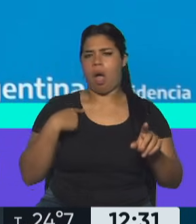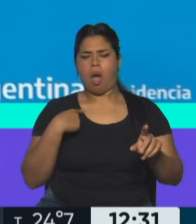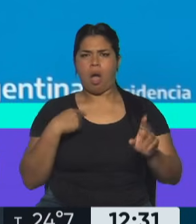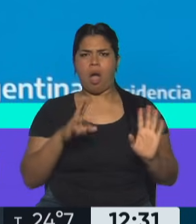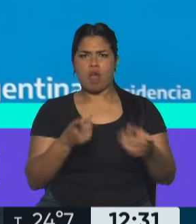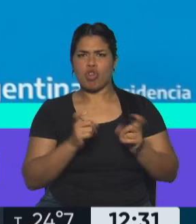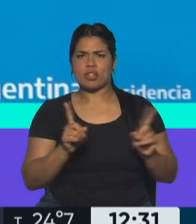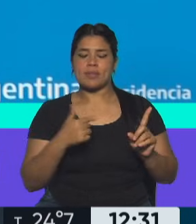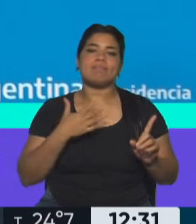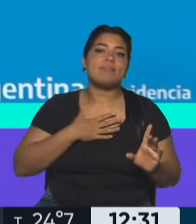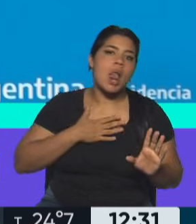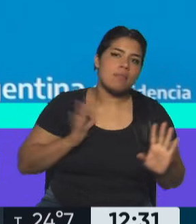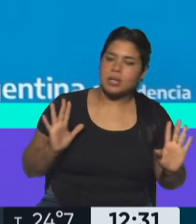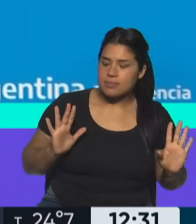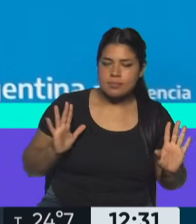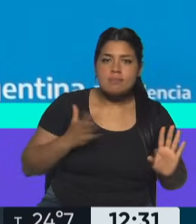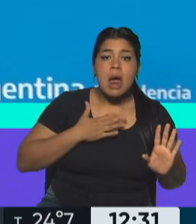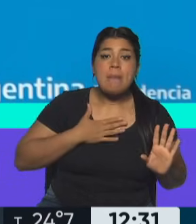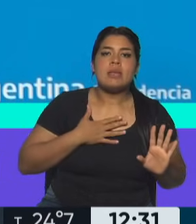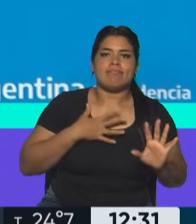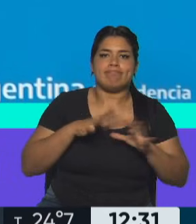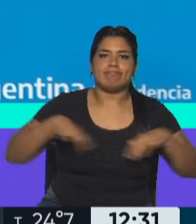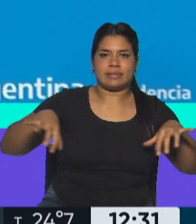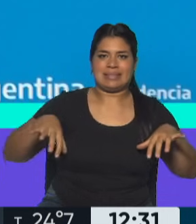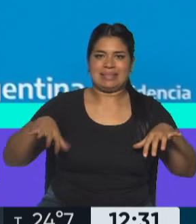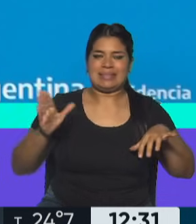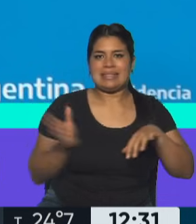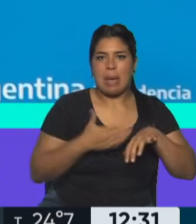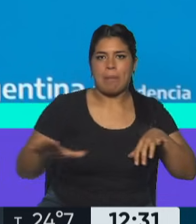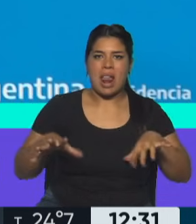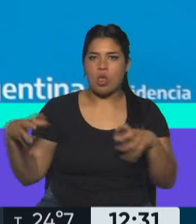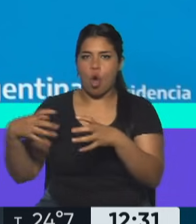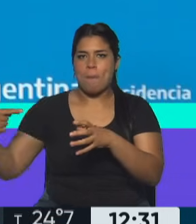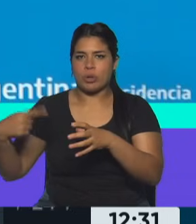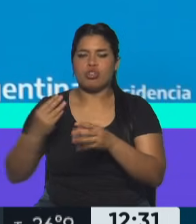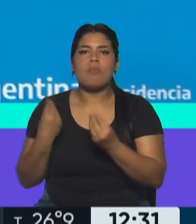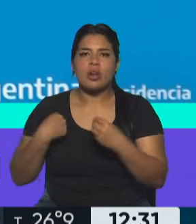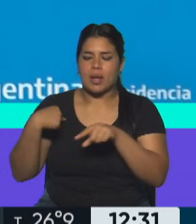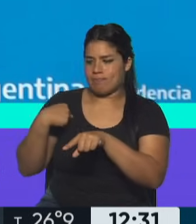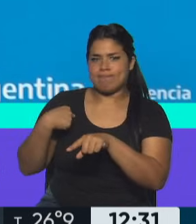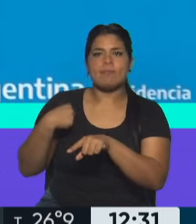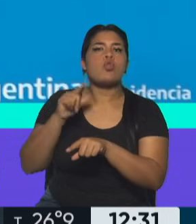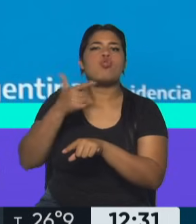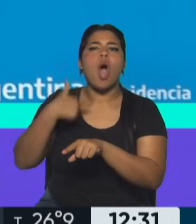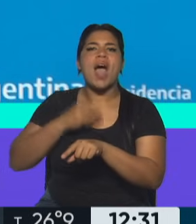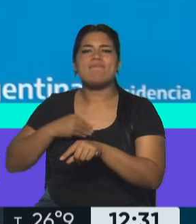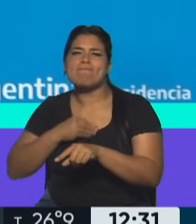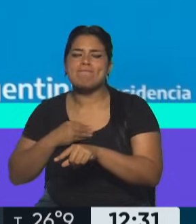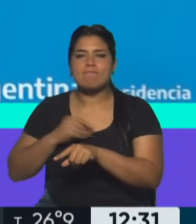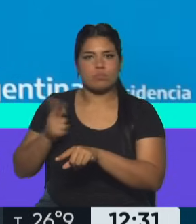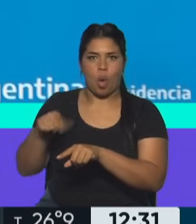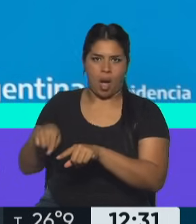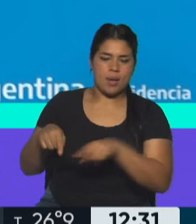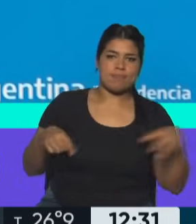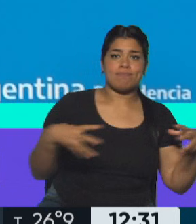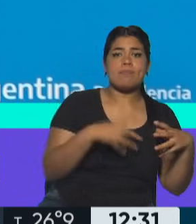parece que ahí hay sí cosas que nos diferencian de la oposición, que es la sensibilidad, ¿no? Cuando nosotros pensamos, cuando el gobernador Axel Kicillof